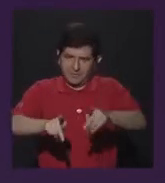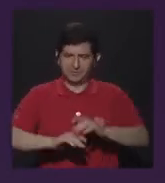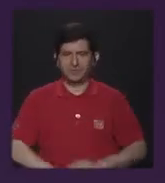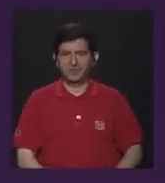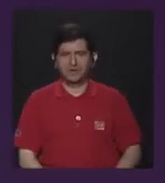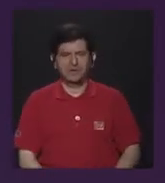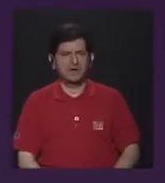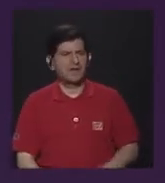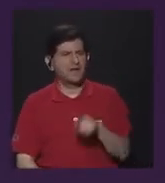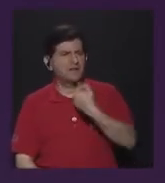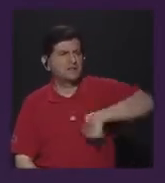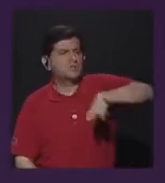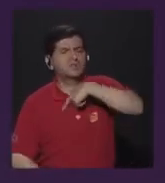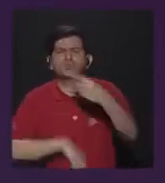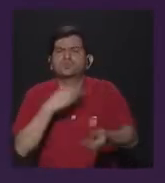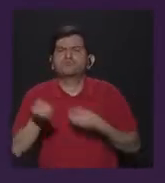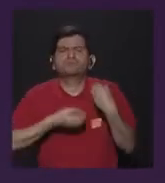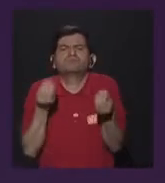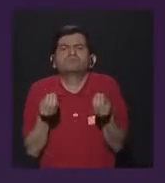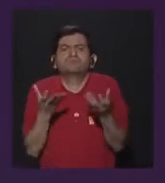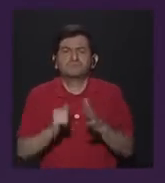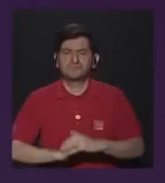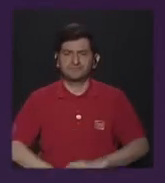es lo que estamos